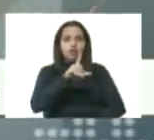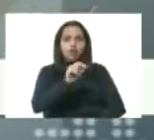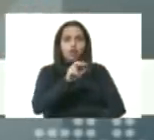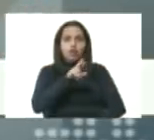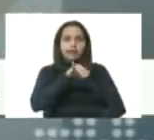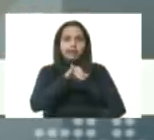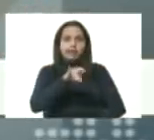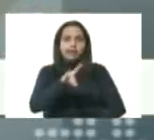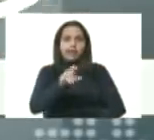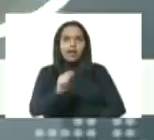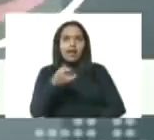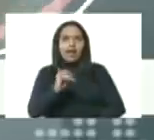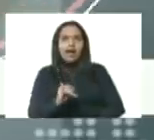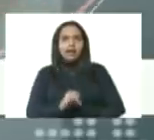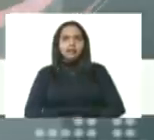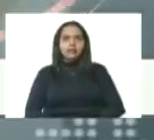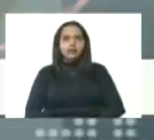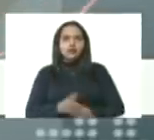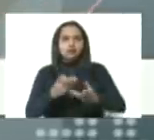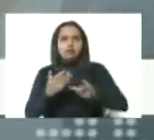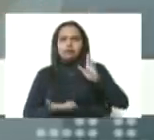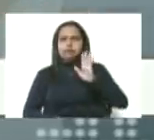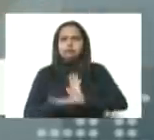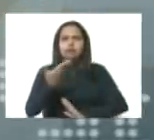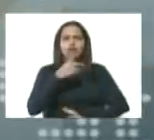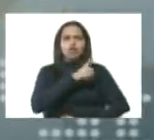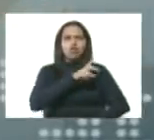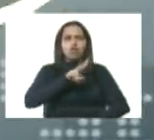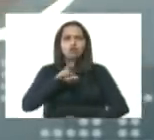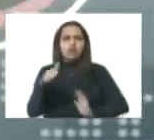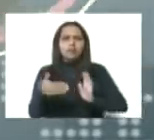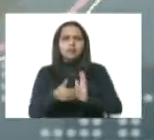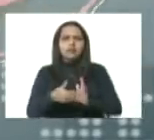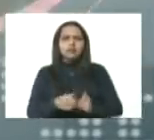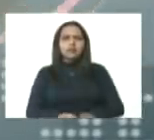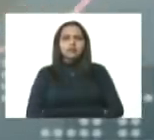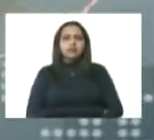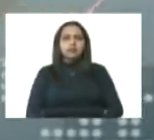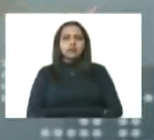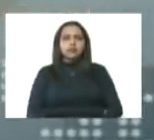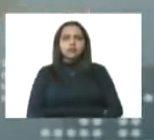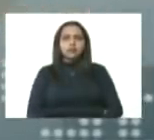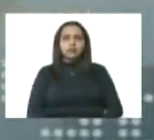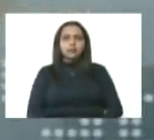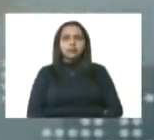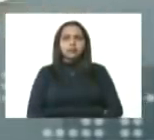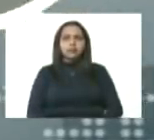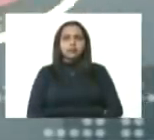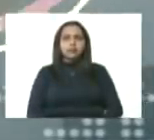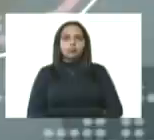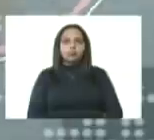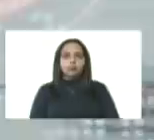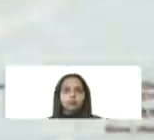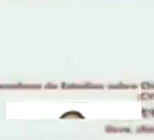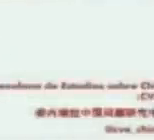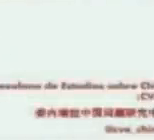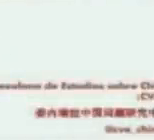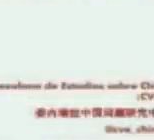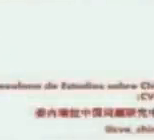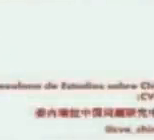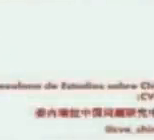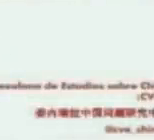12.624 nuevos casos, dice ese, y anotó un récord nacional de 15.300 el día